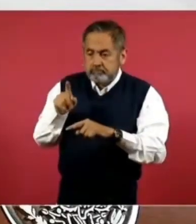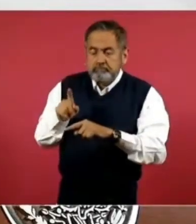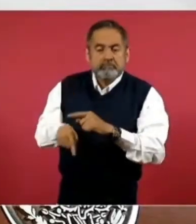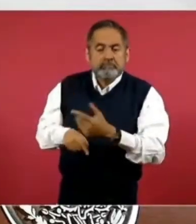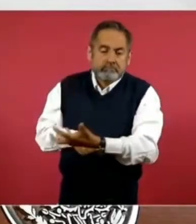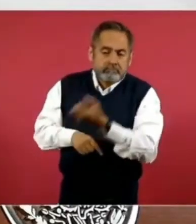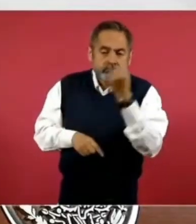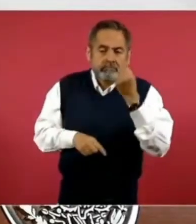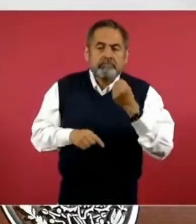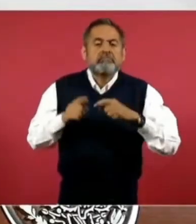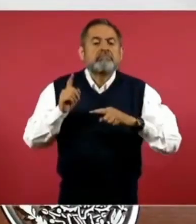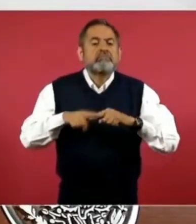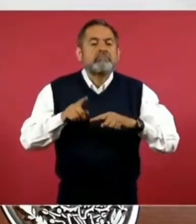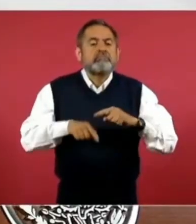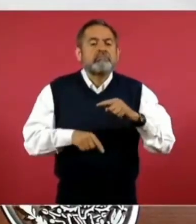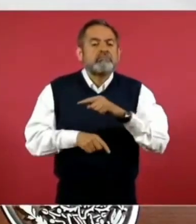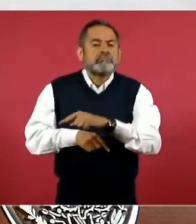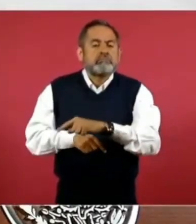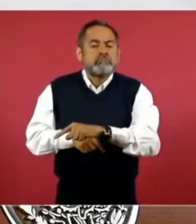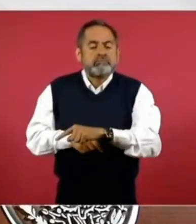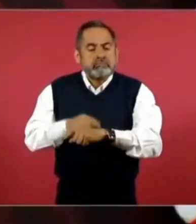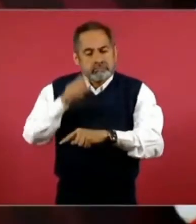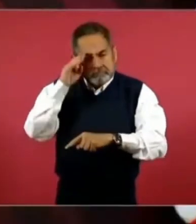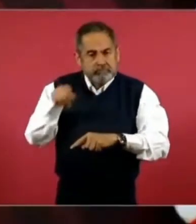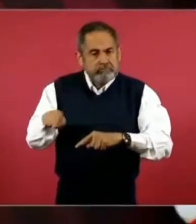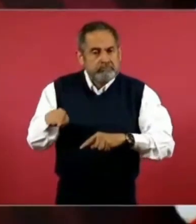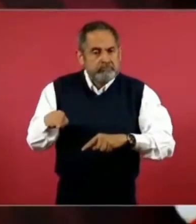de el señor